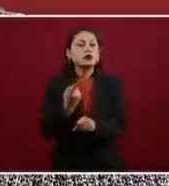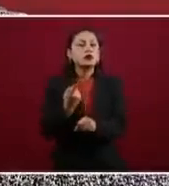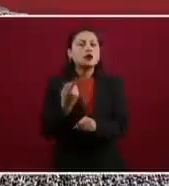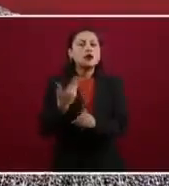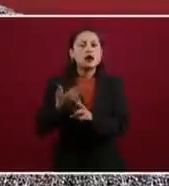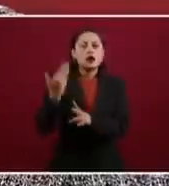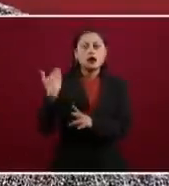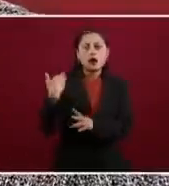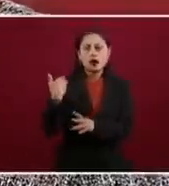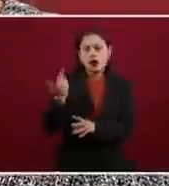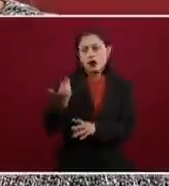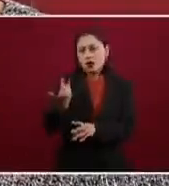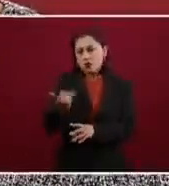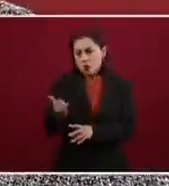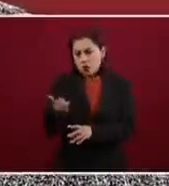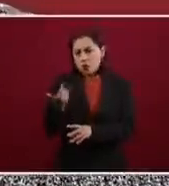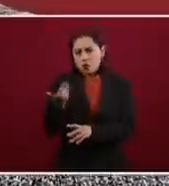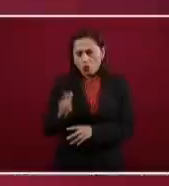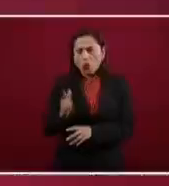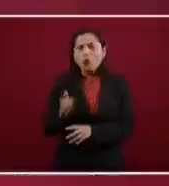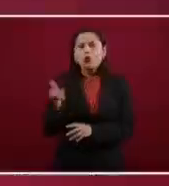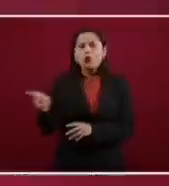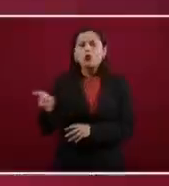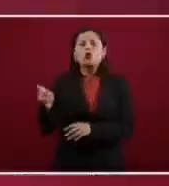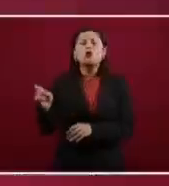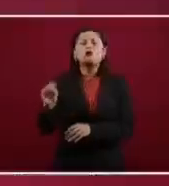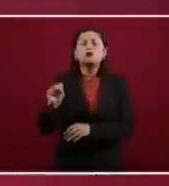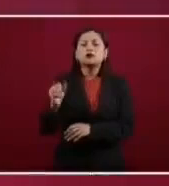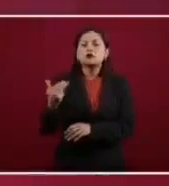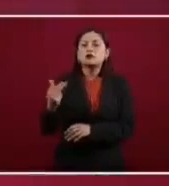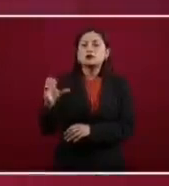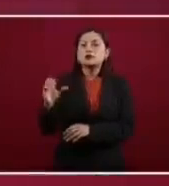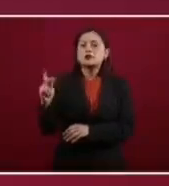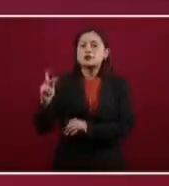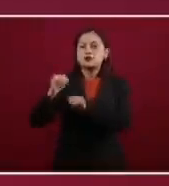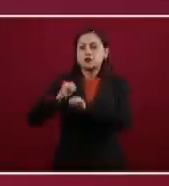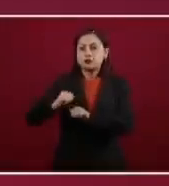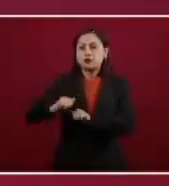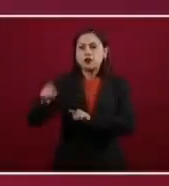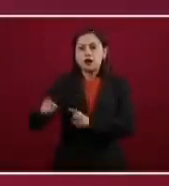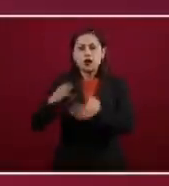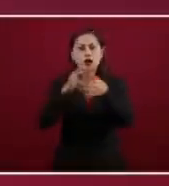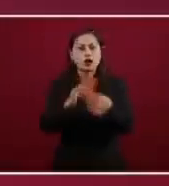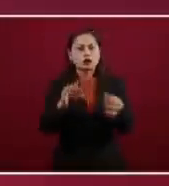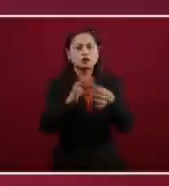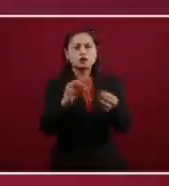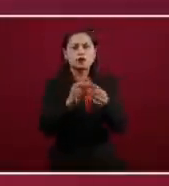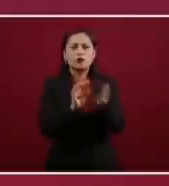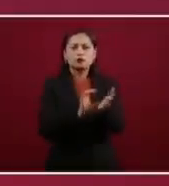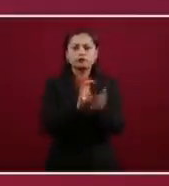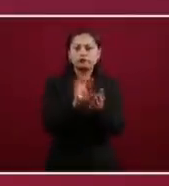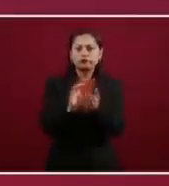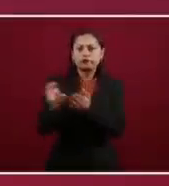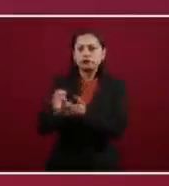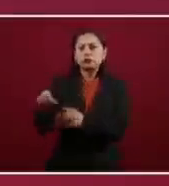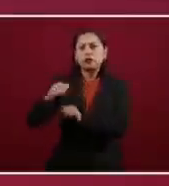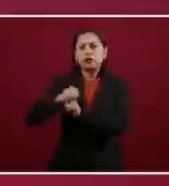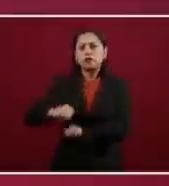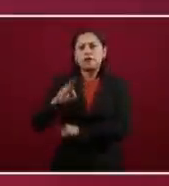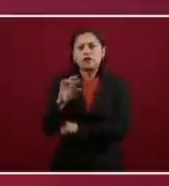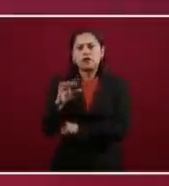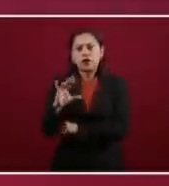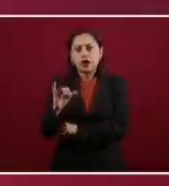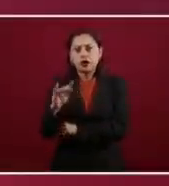secretario de hacienda nos dio una serie de créditos otorgados por forma kot y así se han ido sumando distintas acciones y en